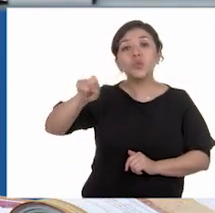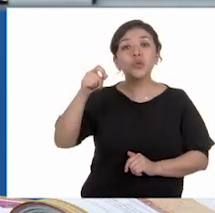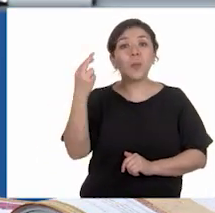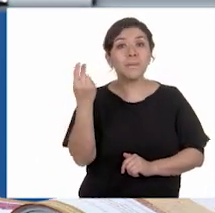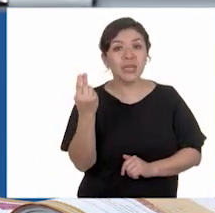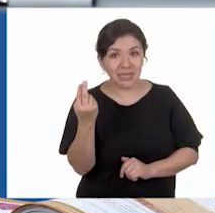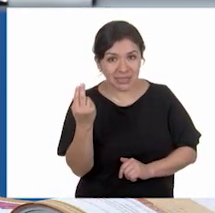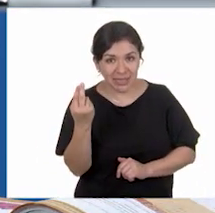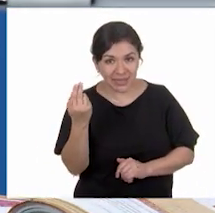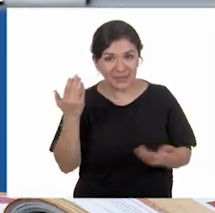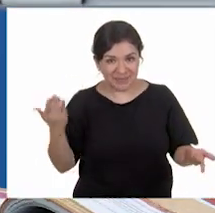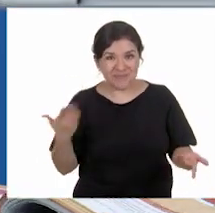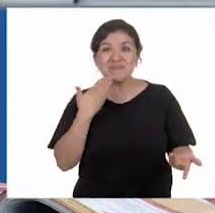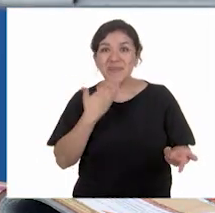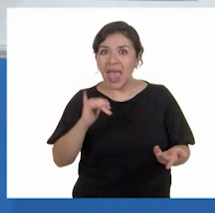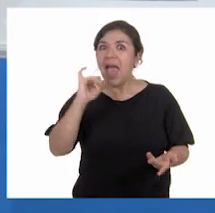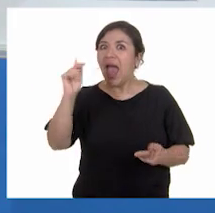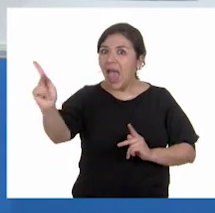17.25. Sí,